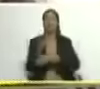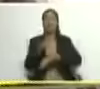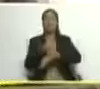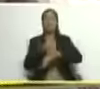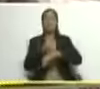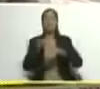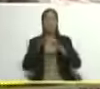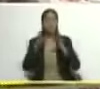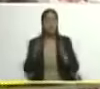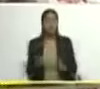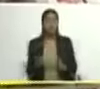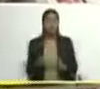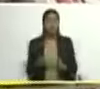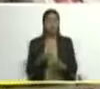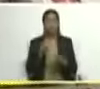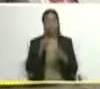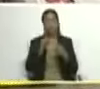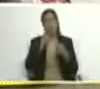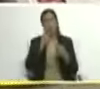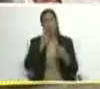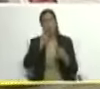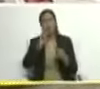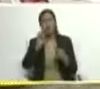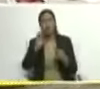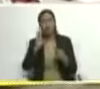Rubén Esquerri, Ralph González.